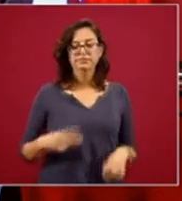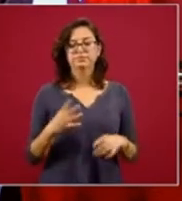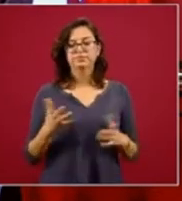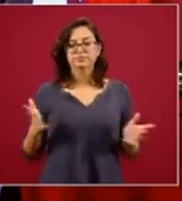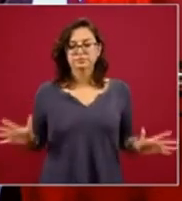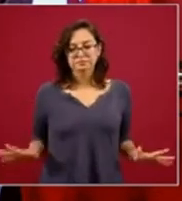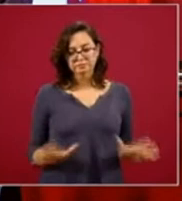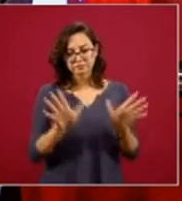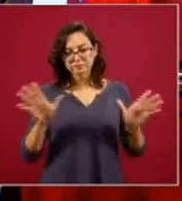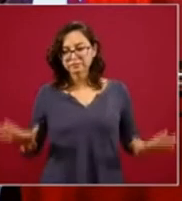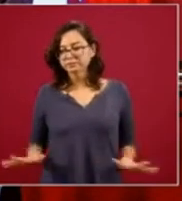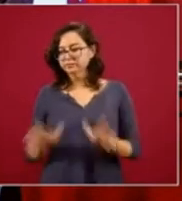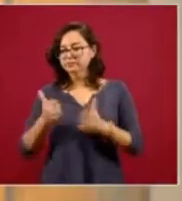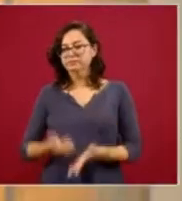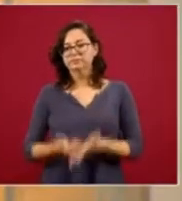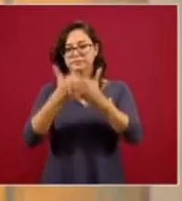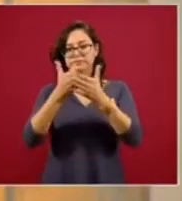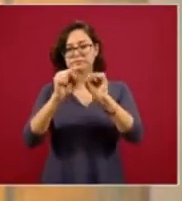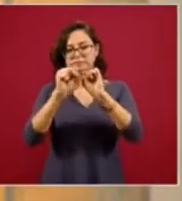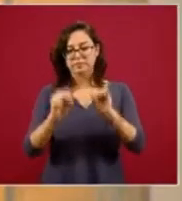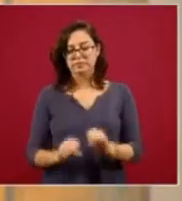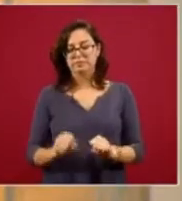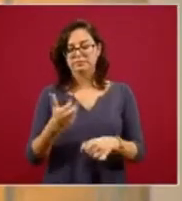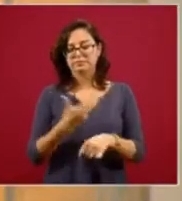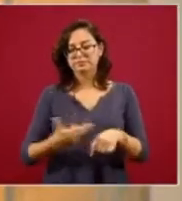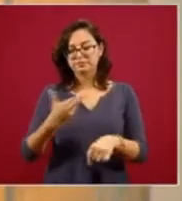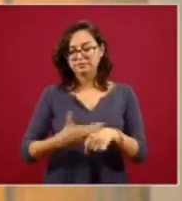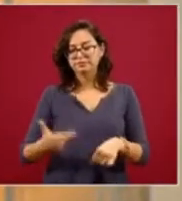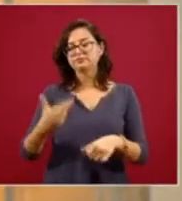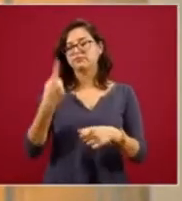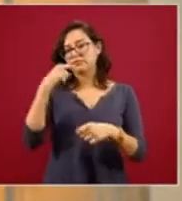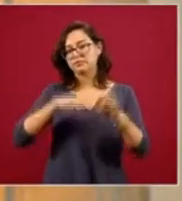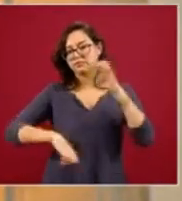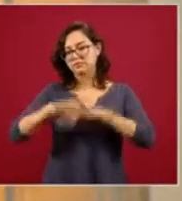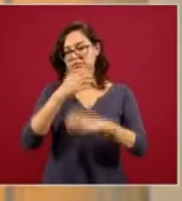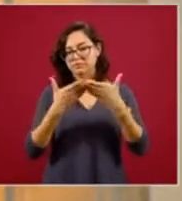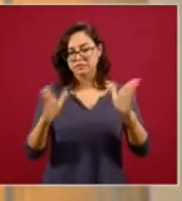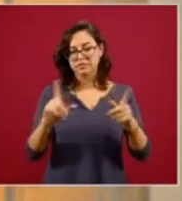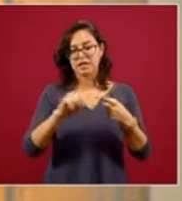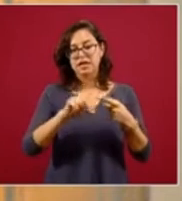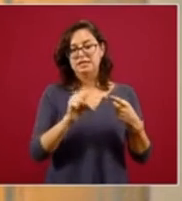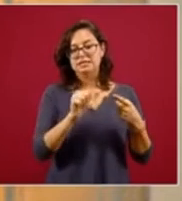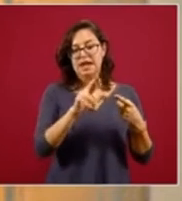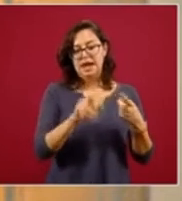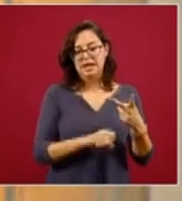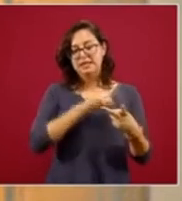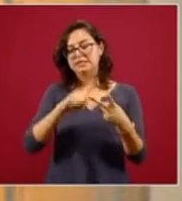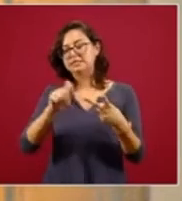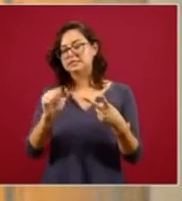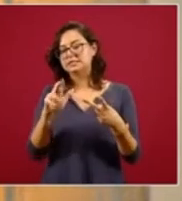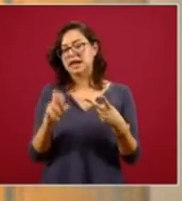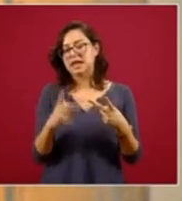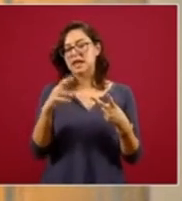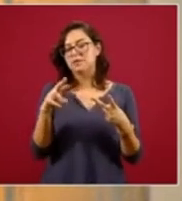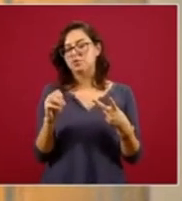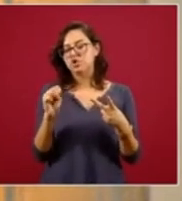de Sistema de Apertura Rápida de Empresas, SARE, Programa de Reconocimiento y Operación, SARE ProSARE,